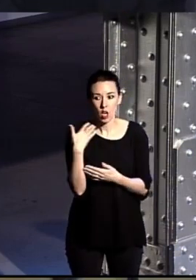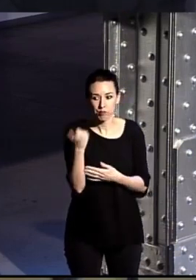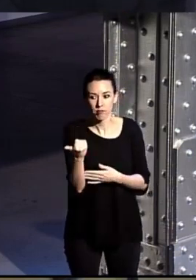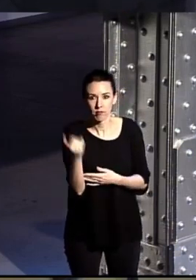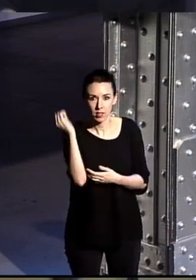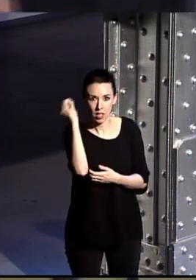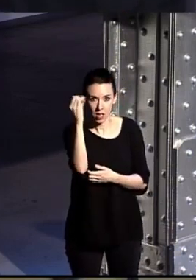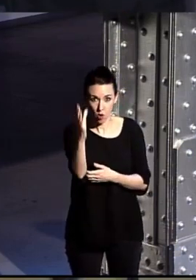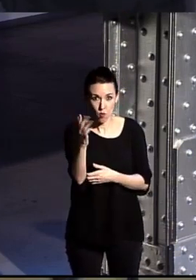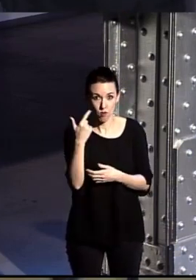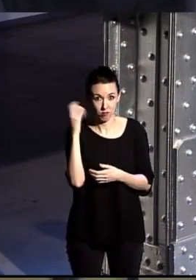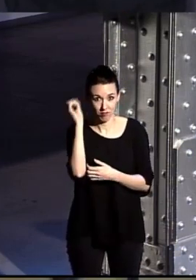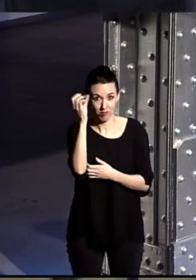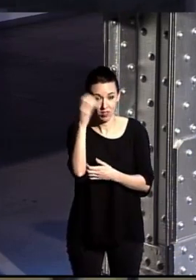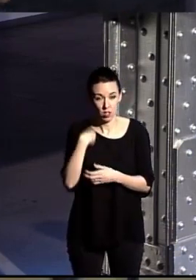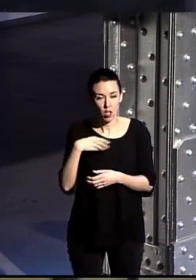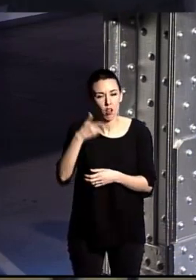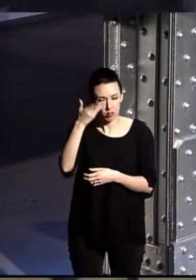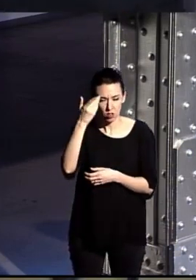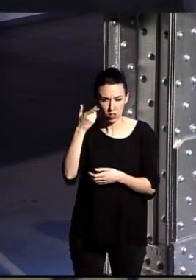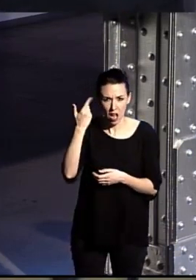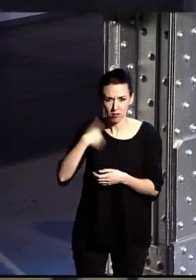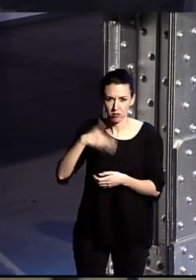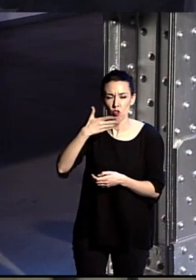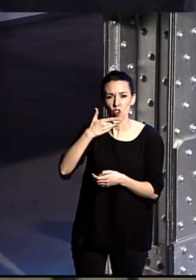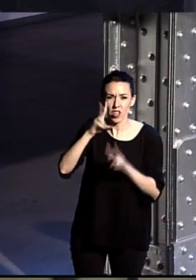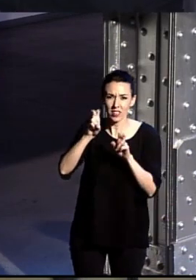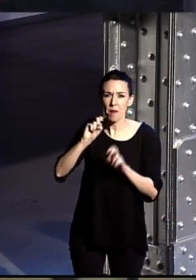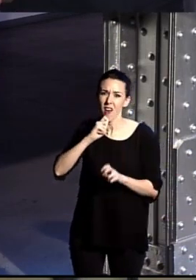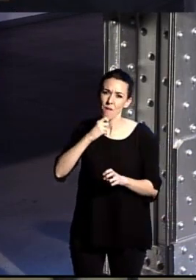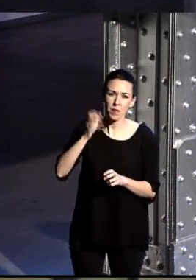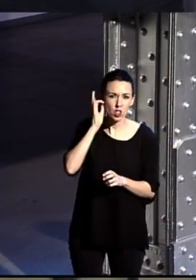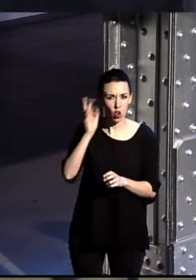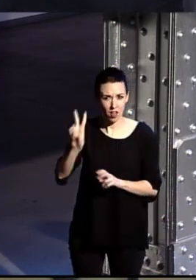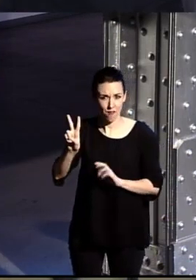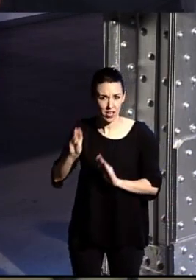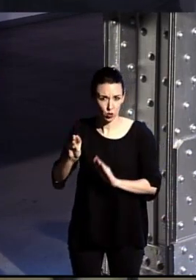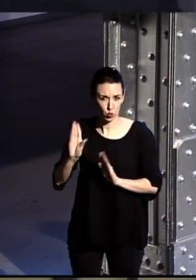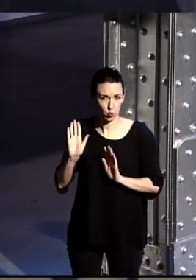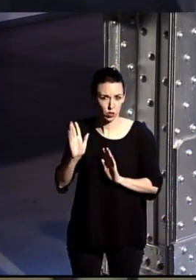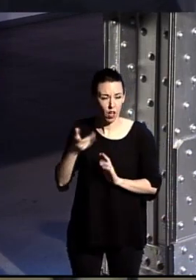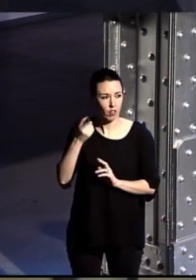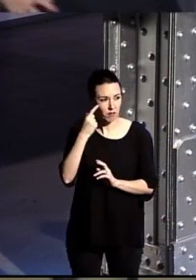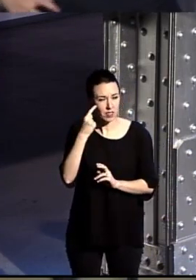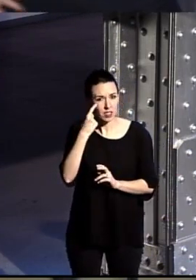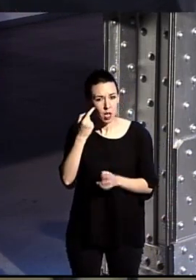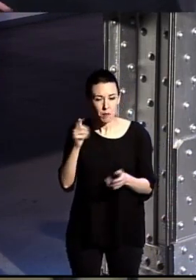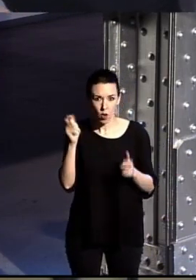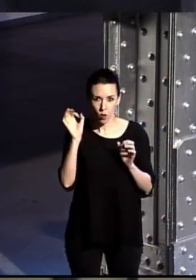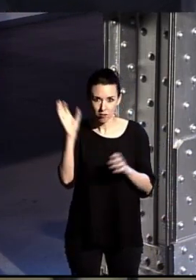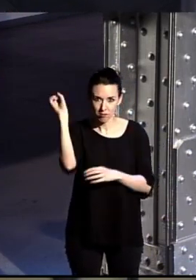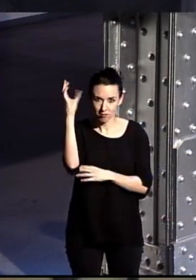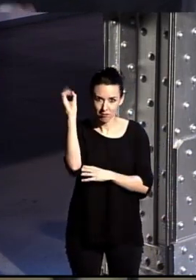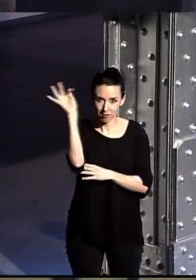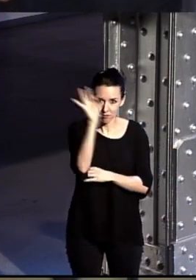del acto, había ido a hablar de la misoginia de Verne alguna vez. Pero me llamó la atención que se le dedicara una sesión